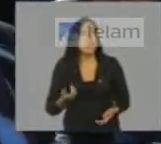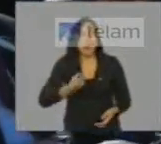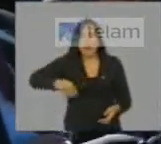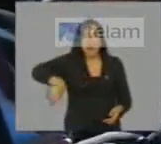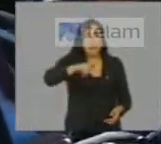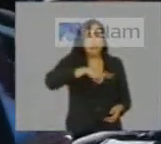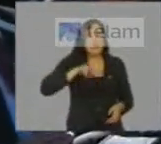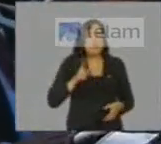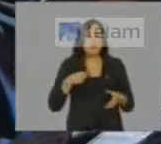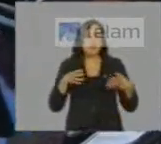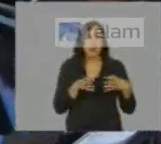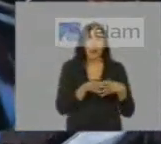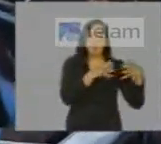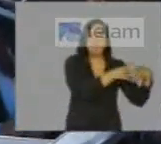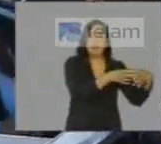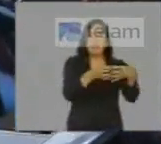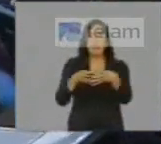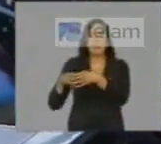propios partidos políticos,